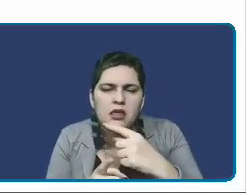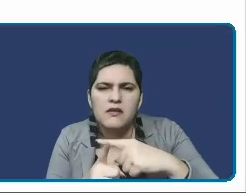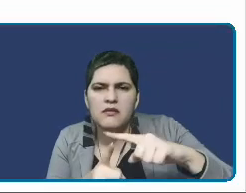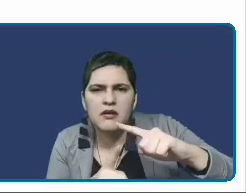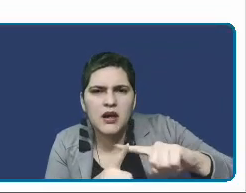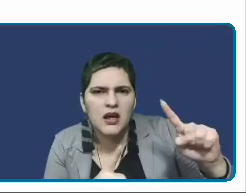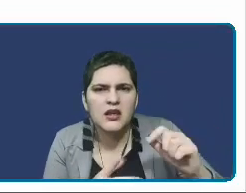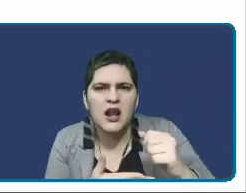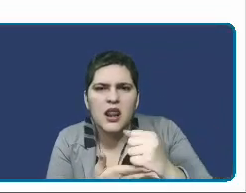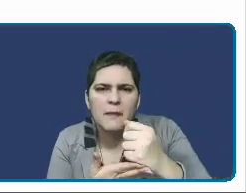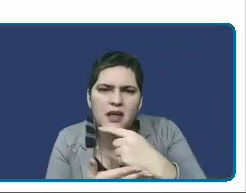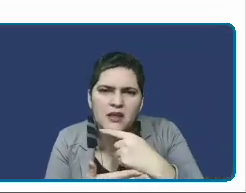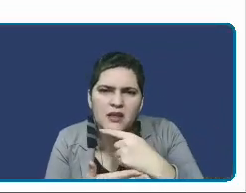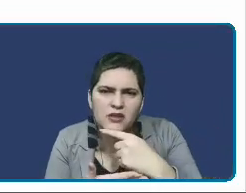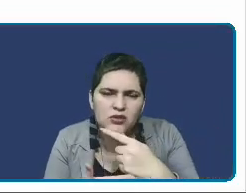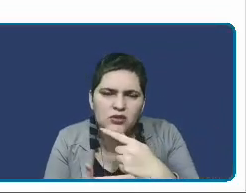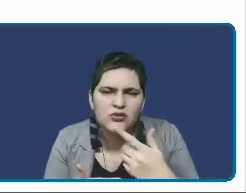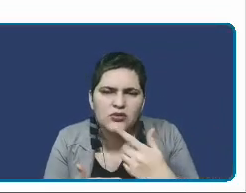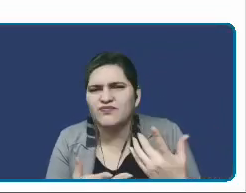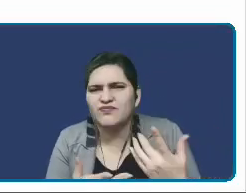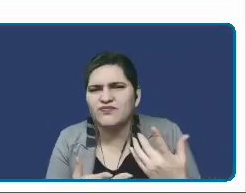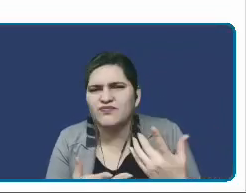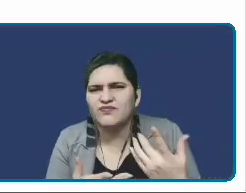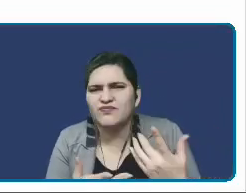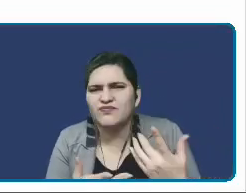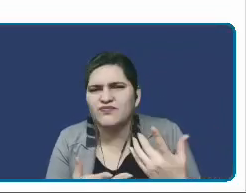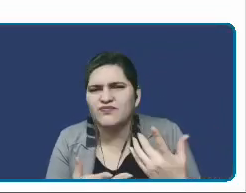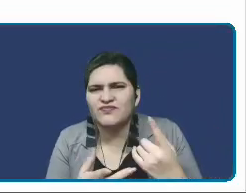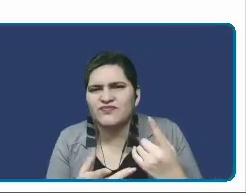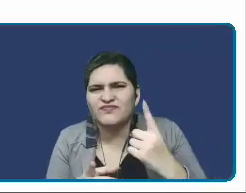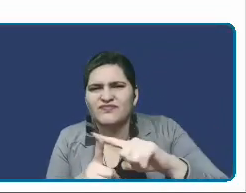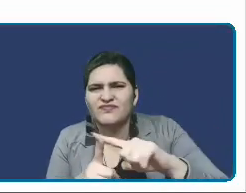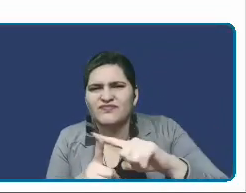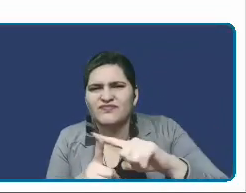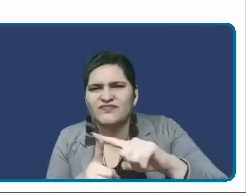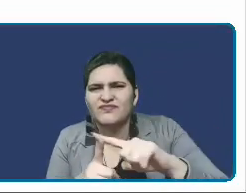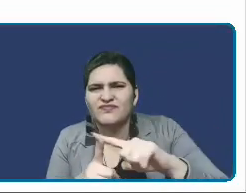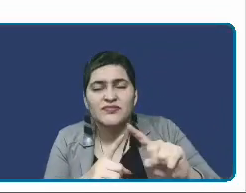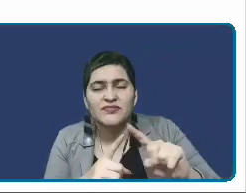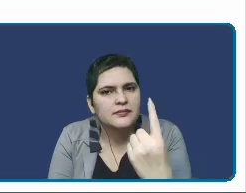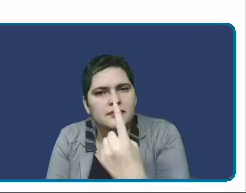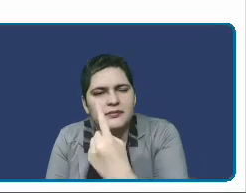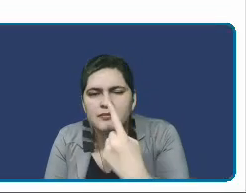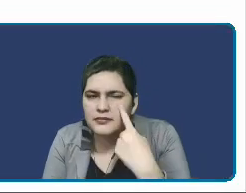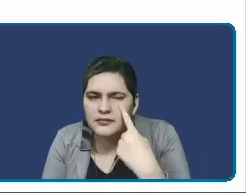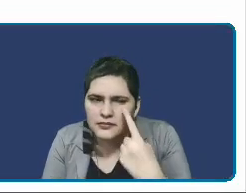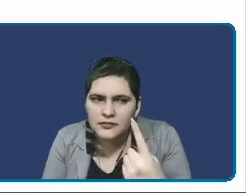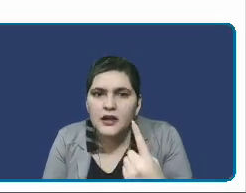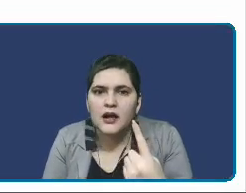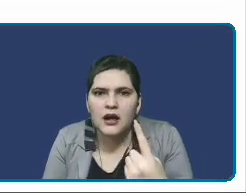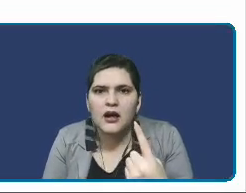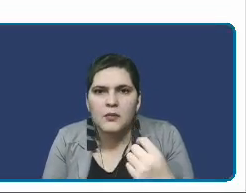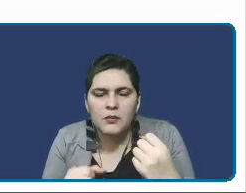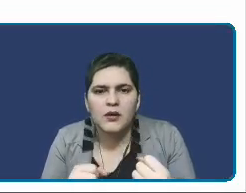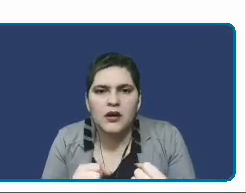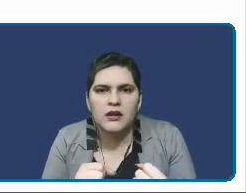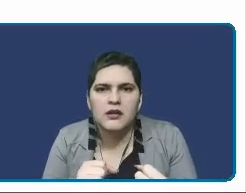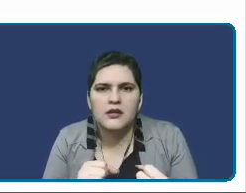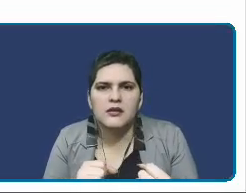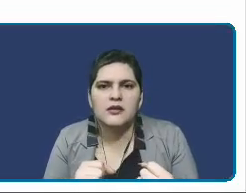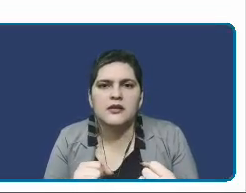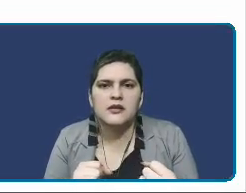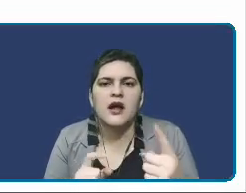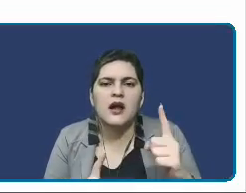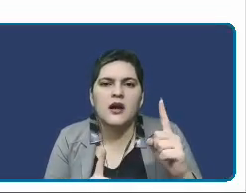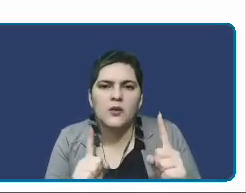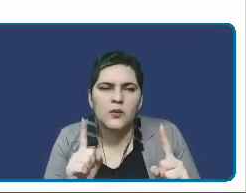grupal. Entonces, en forma individual, a lo mejor alguno se podría beneficiar con alguna de estas cosas. ¿ya? Entonces, nunca